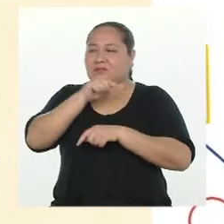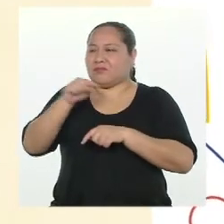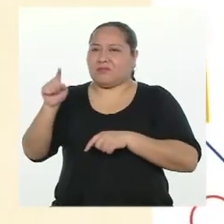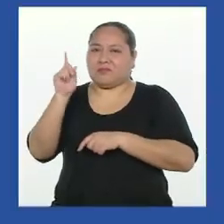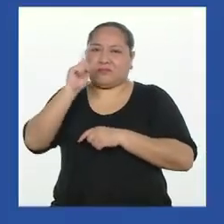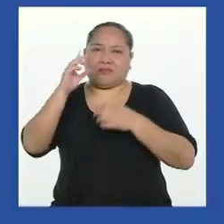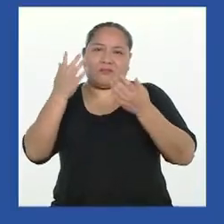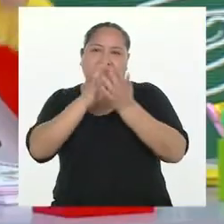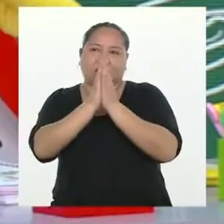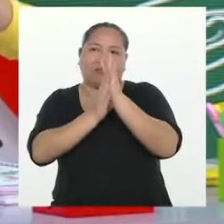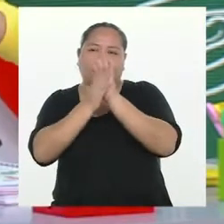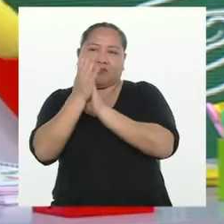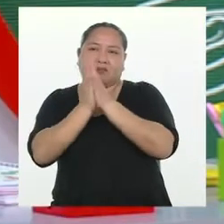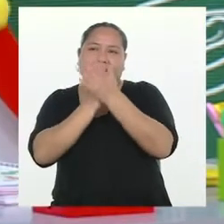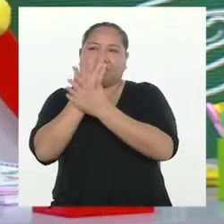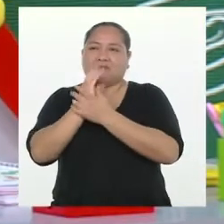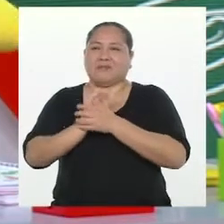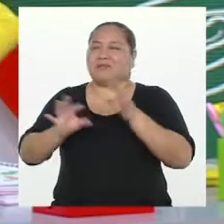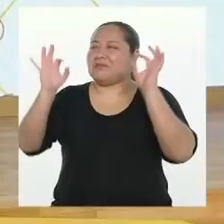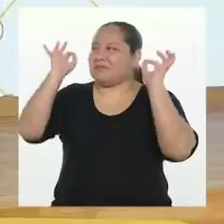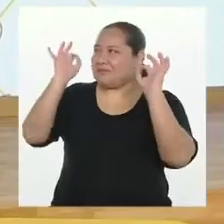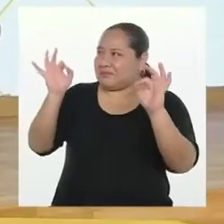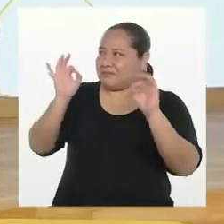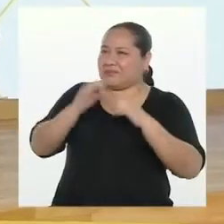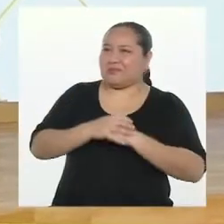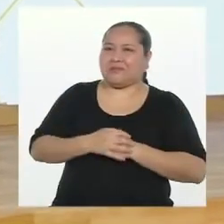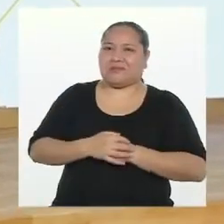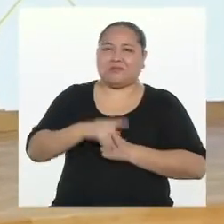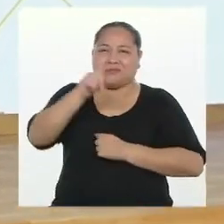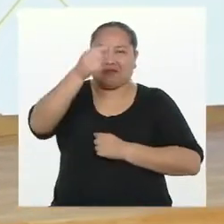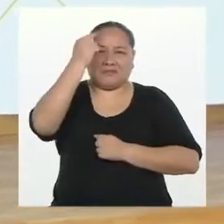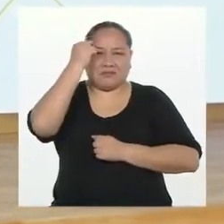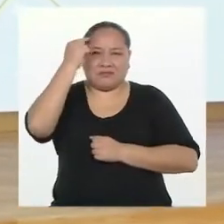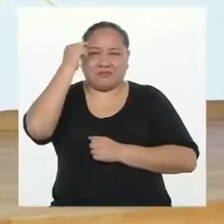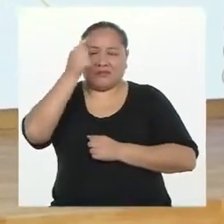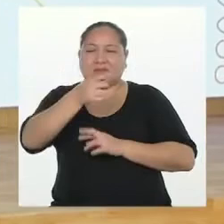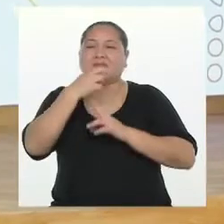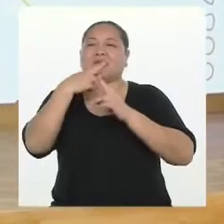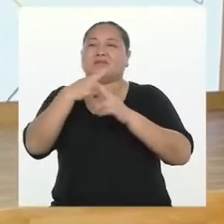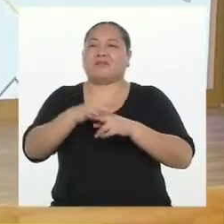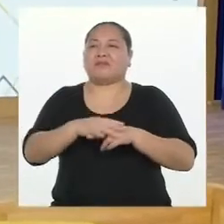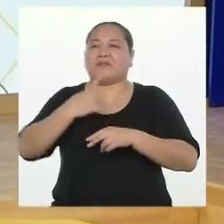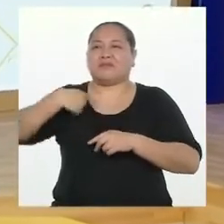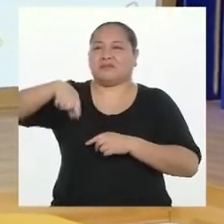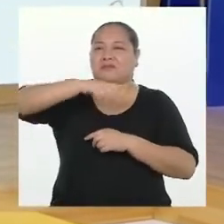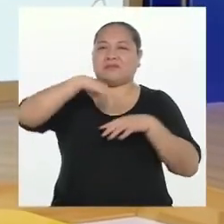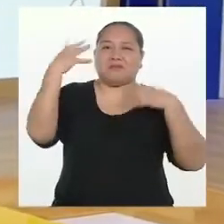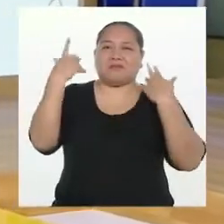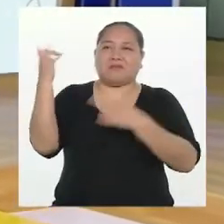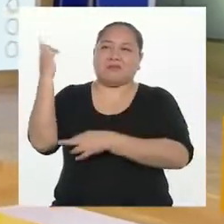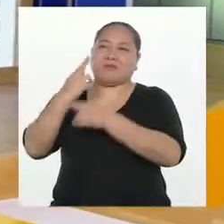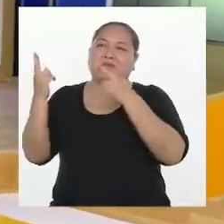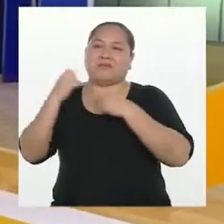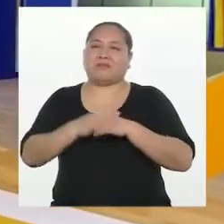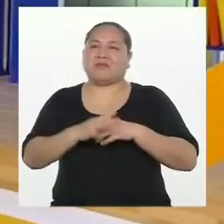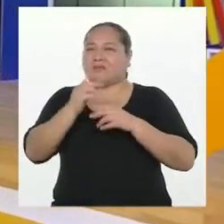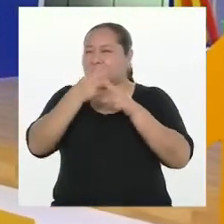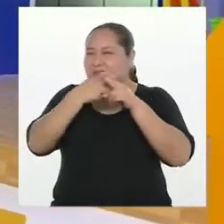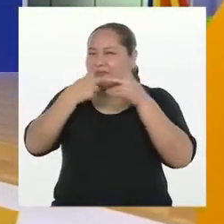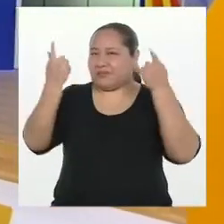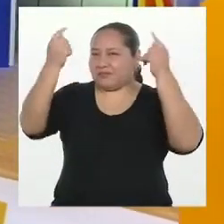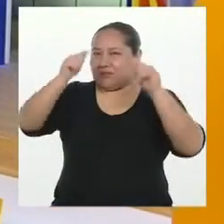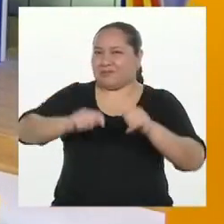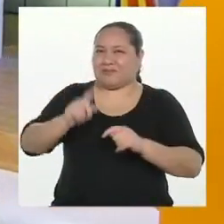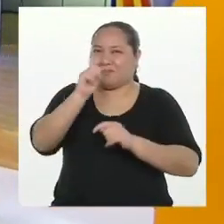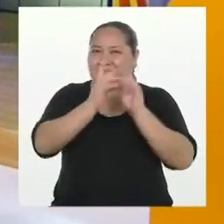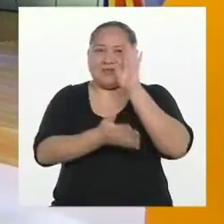lavarse las manos? ¡Excelente! Vayan pensando en la respuesta. Nosotros ya volvemos después de una breve